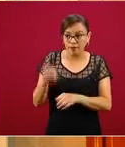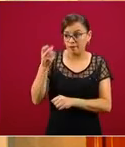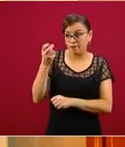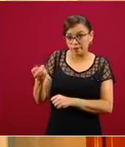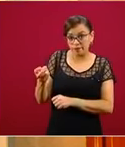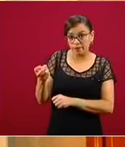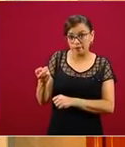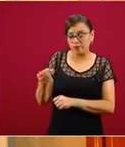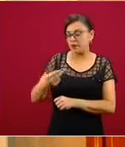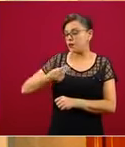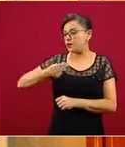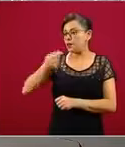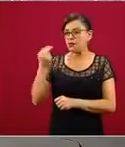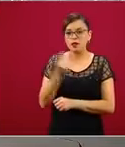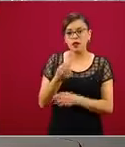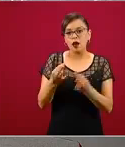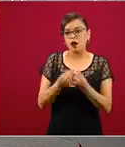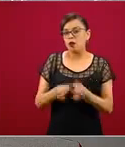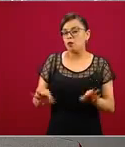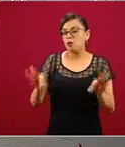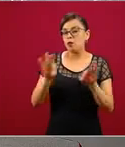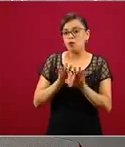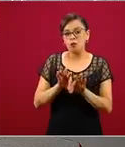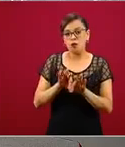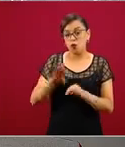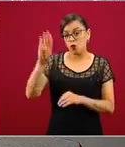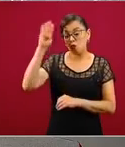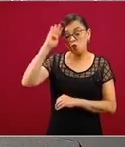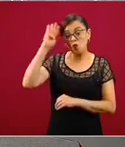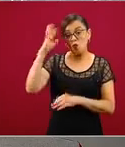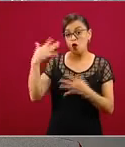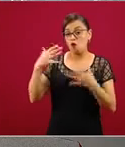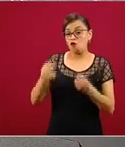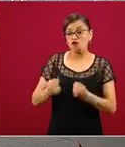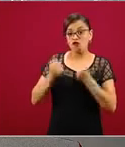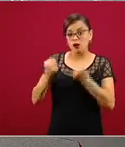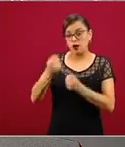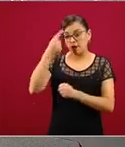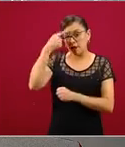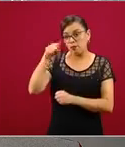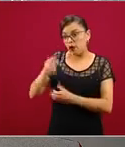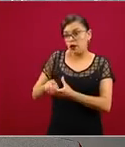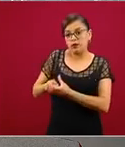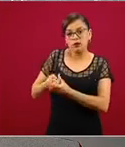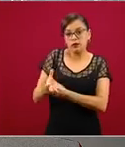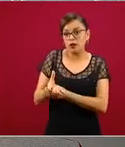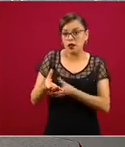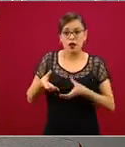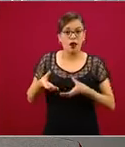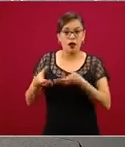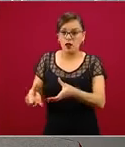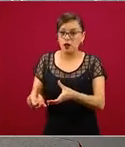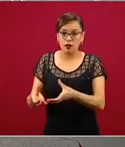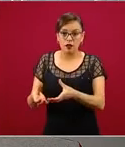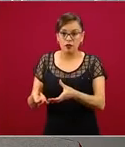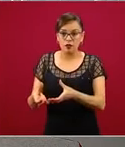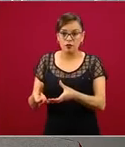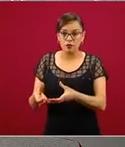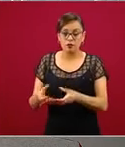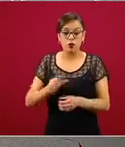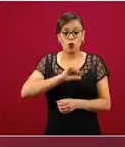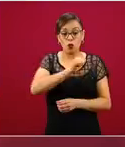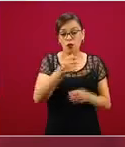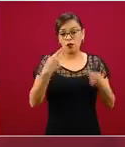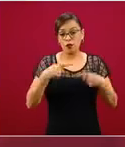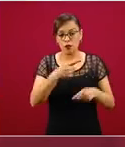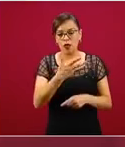motivación poderosísima y además absolutamente legítima para salir de casa. Quien vive de un salario o tiene